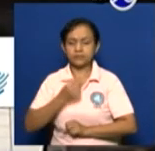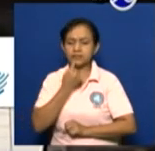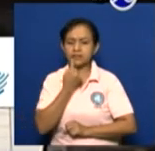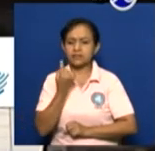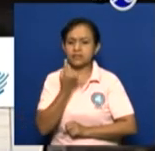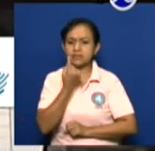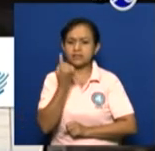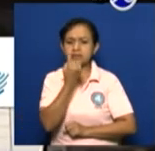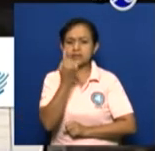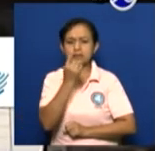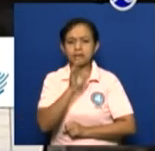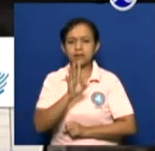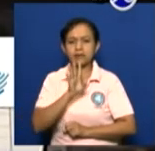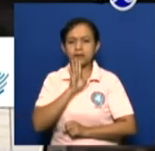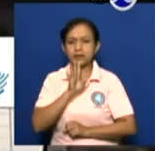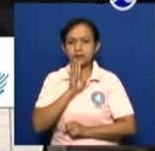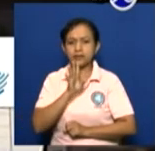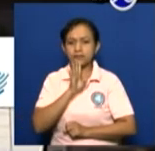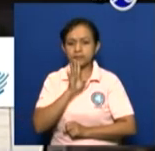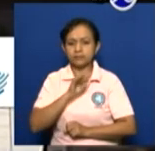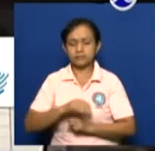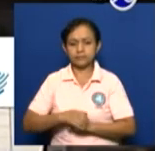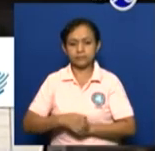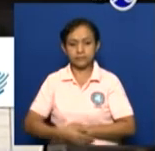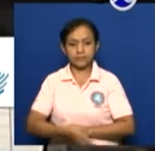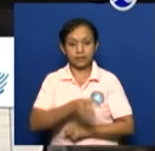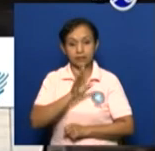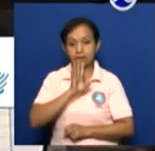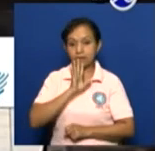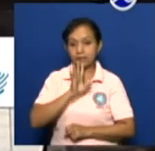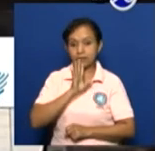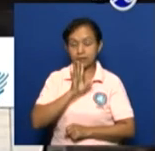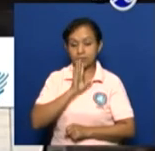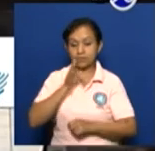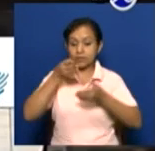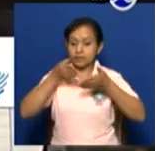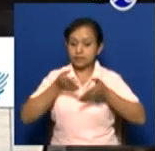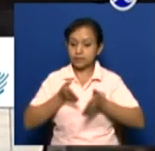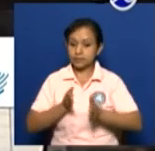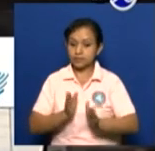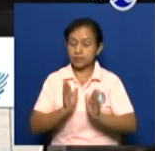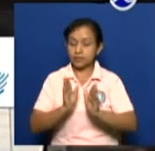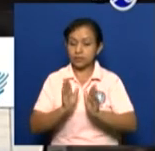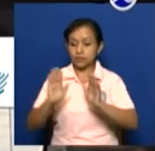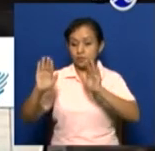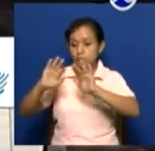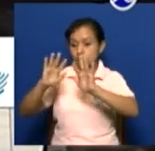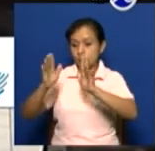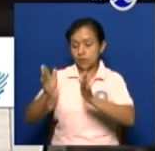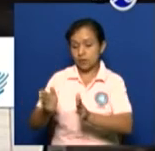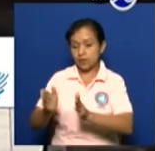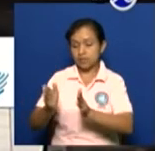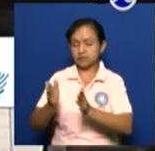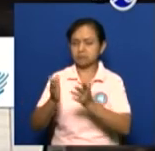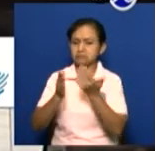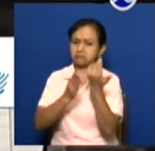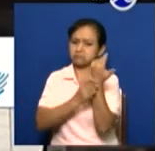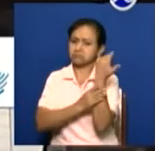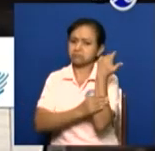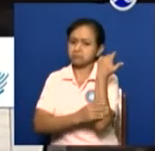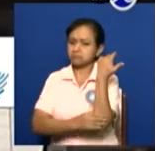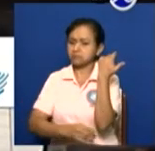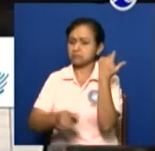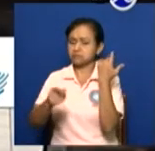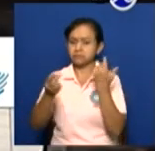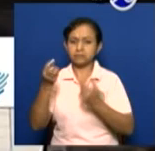estamos hablando? Hablamos del hijo de una campesina humilde, de